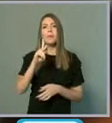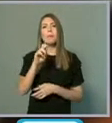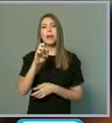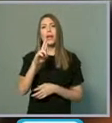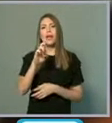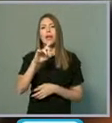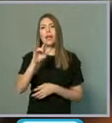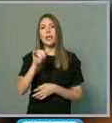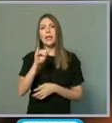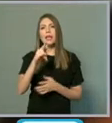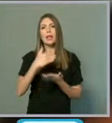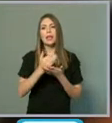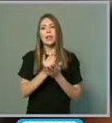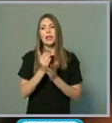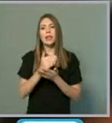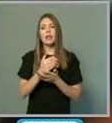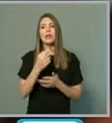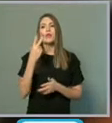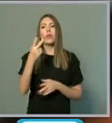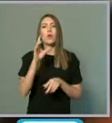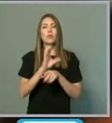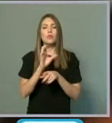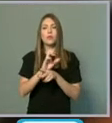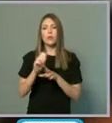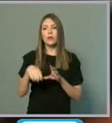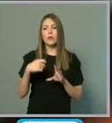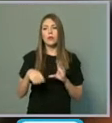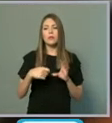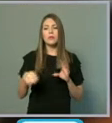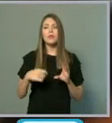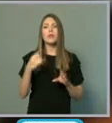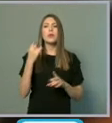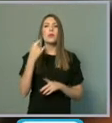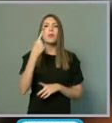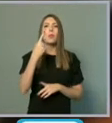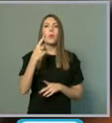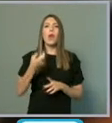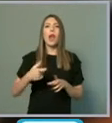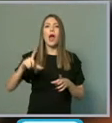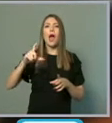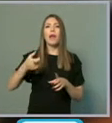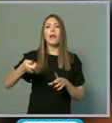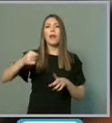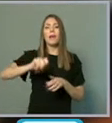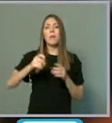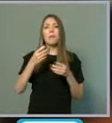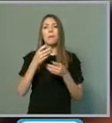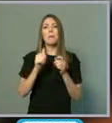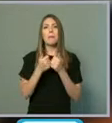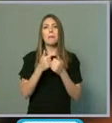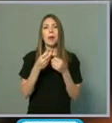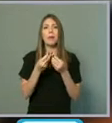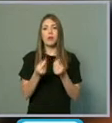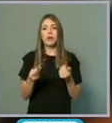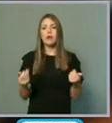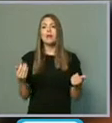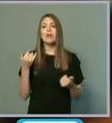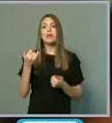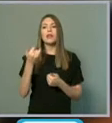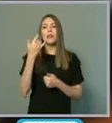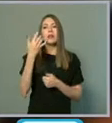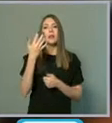perejil finamente picado, 2 huevos ligeramente batidos, ya sabe, aquí más bien a ojo de buen cubero, una taza de pan